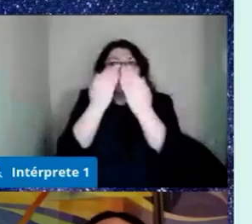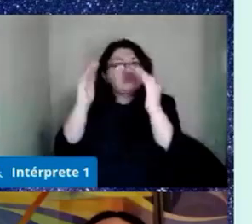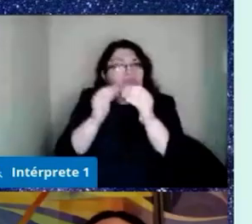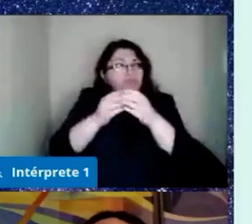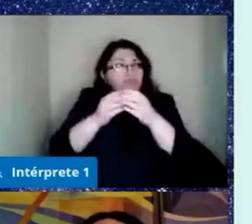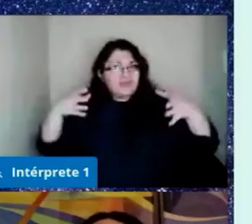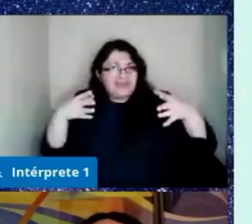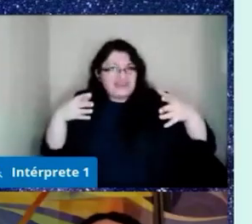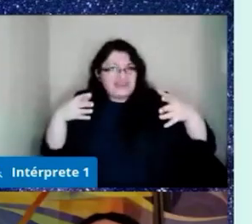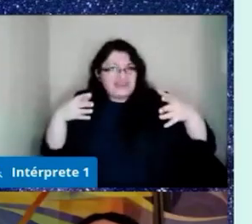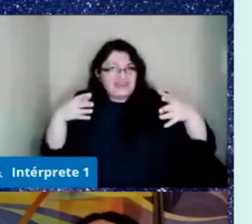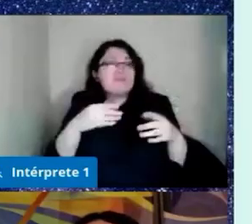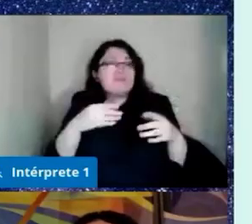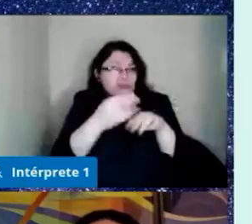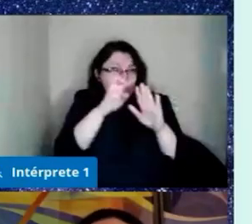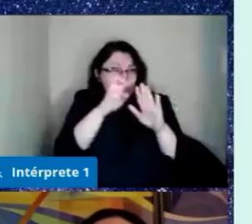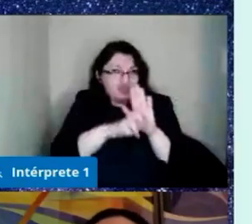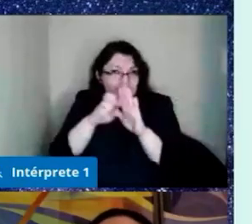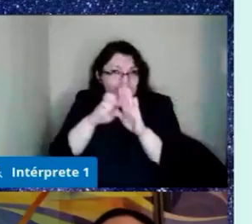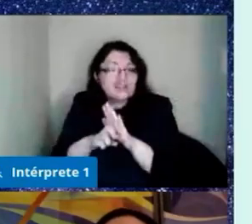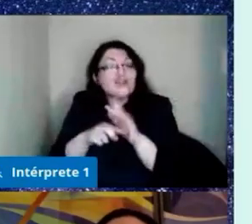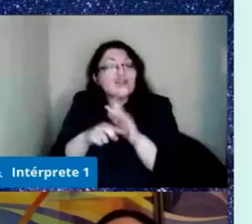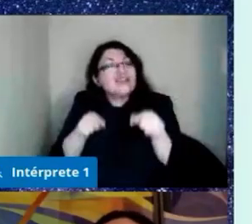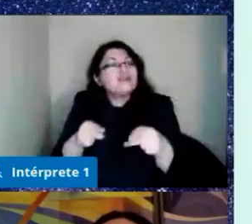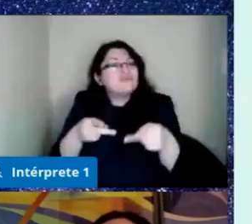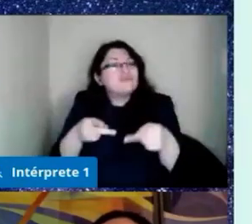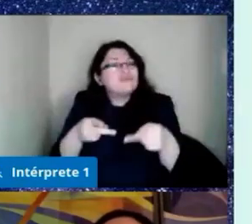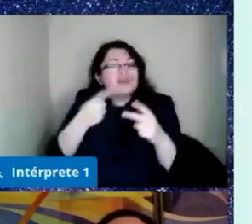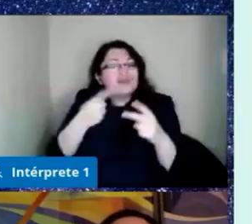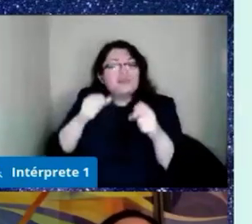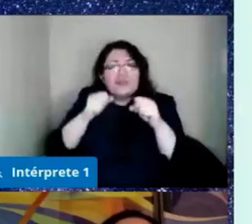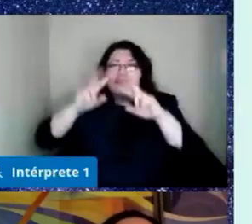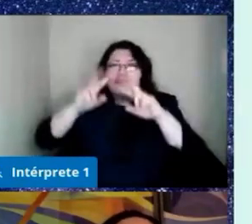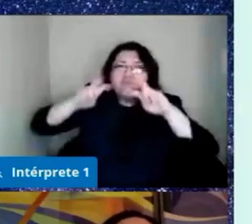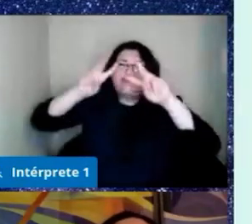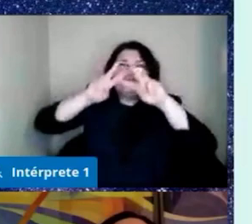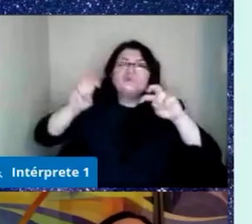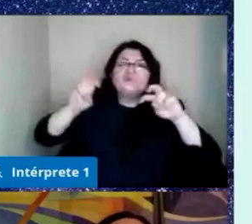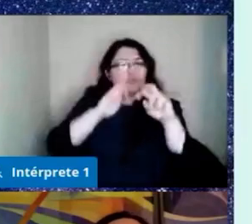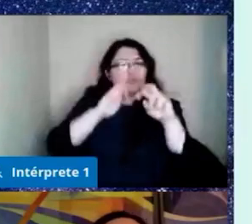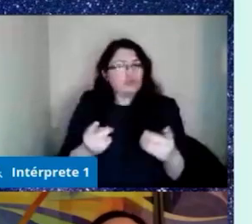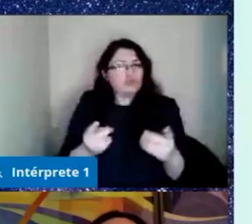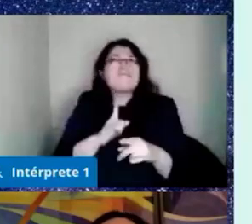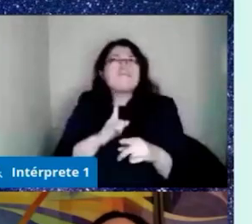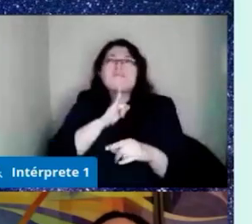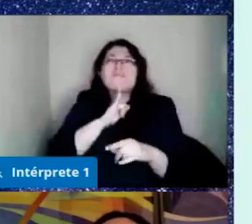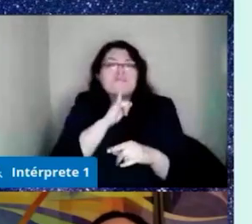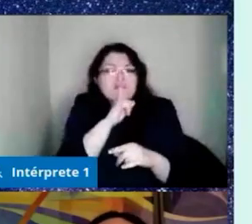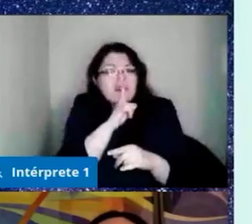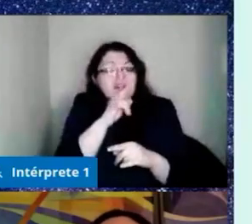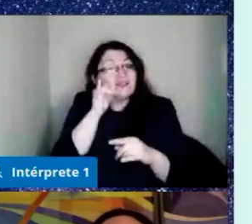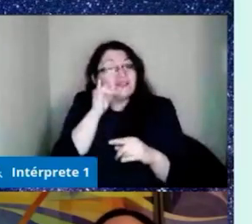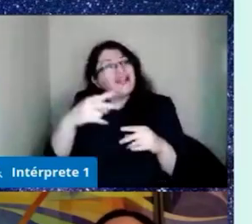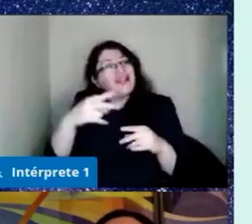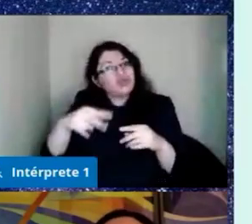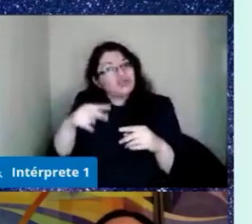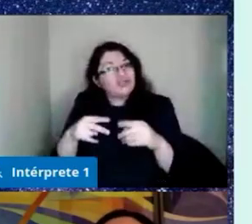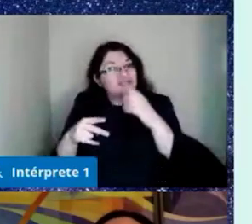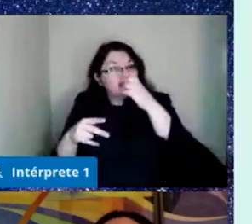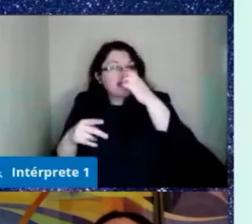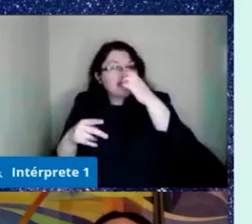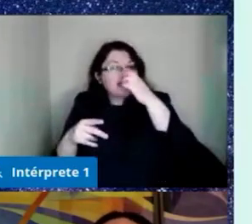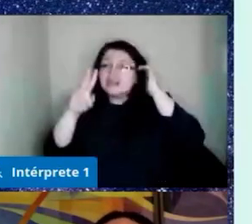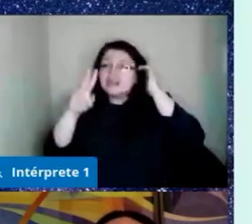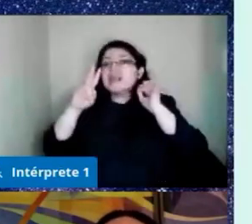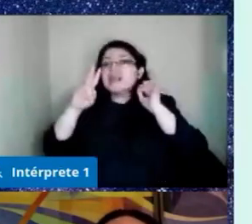también poder hacer investigación de primer nivel, salir constantemente en las noticias con que los descubrimientos más impactantes de la astronomía fueron